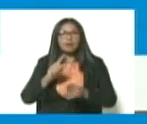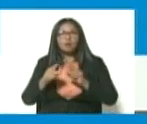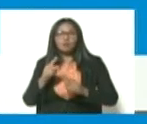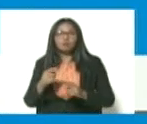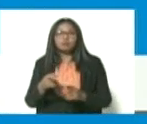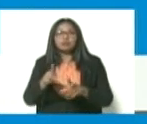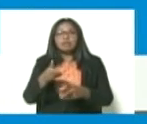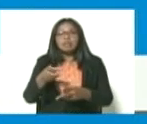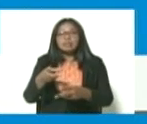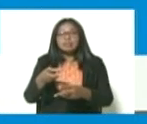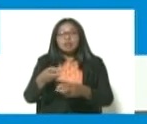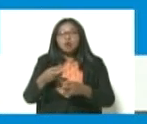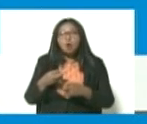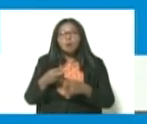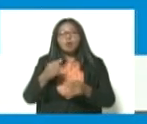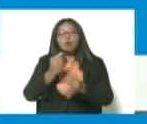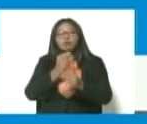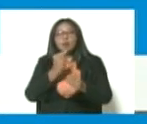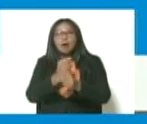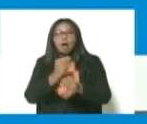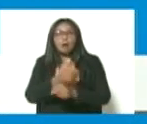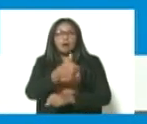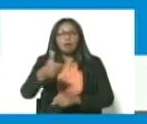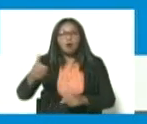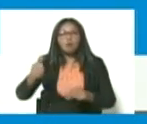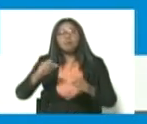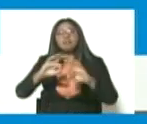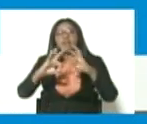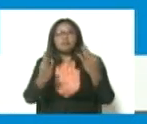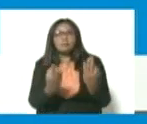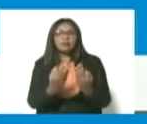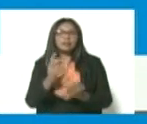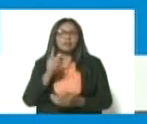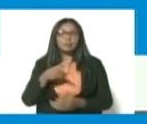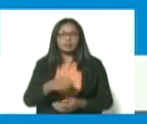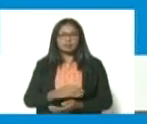ingreso de los trabajadores y de la familia.